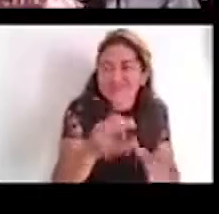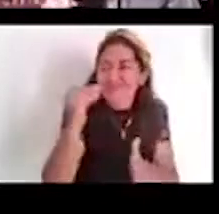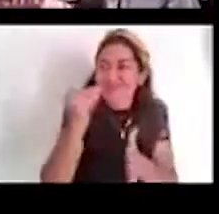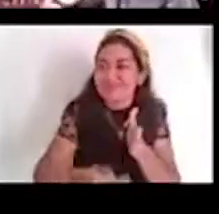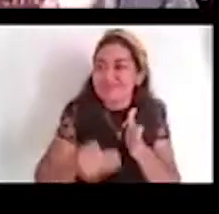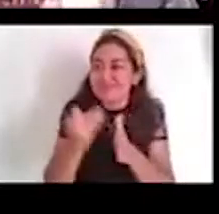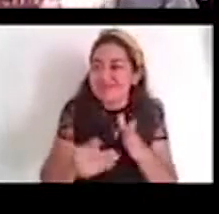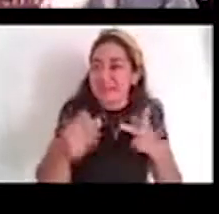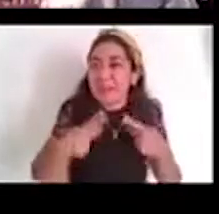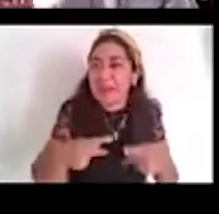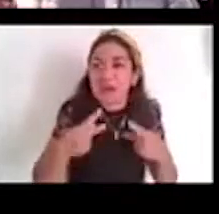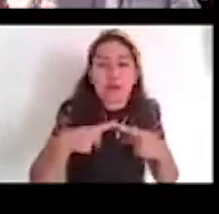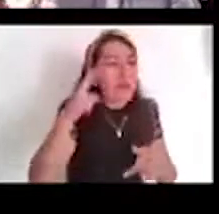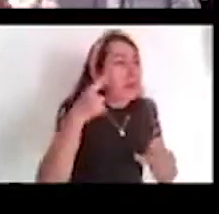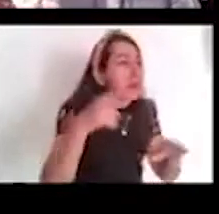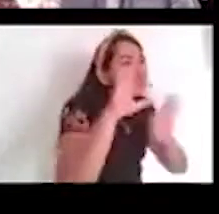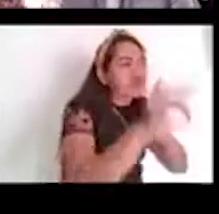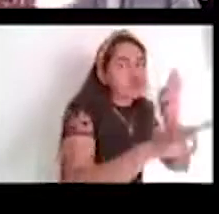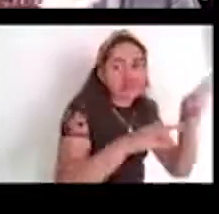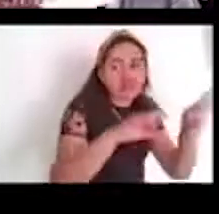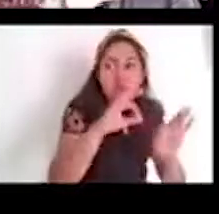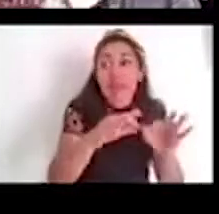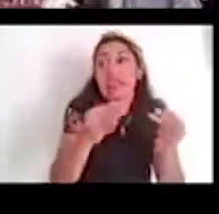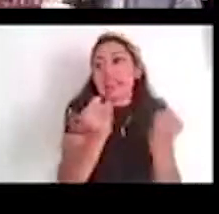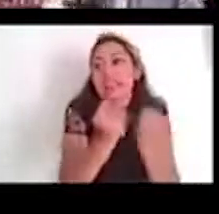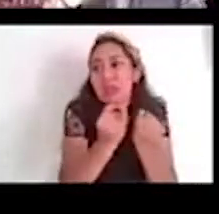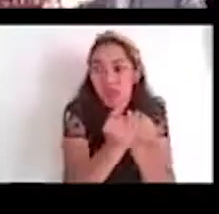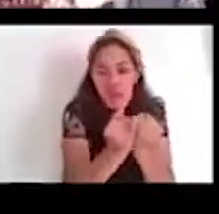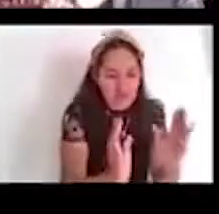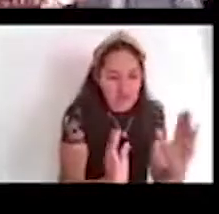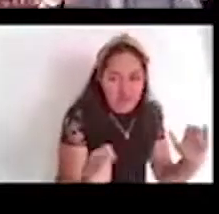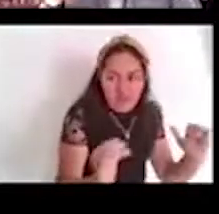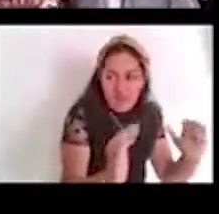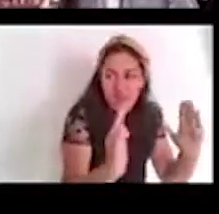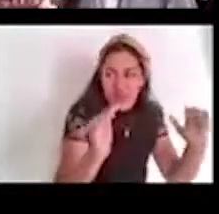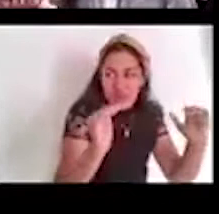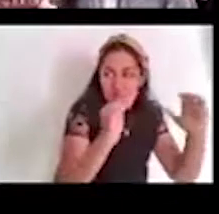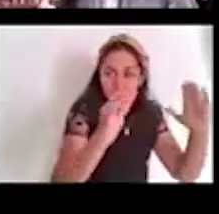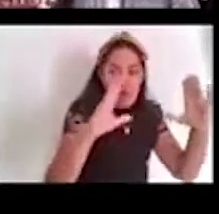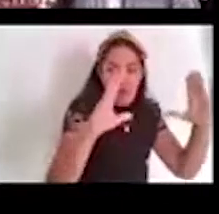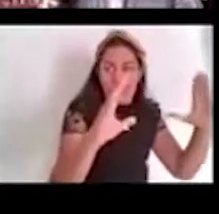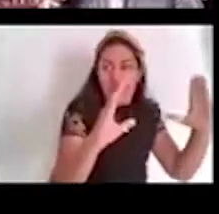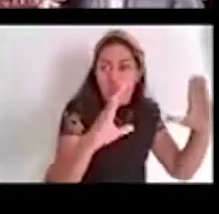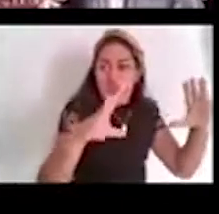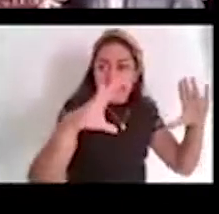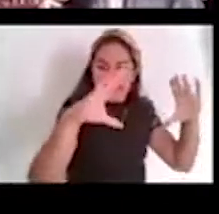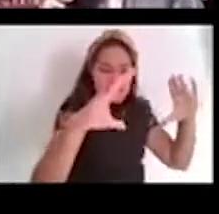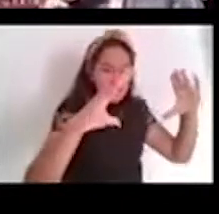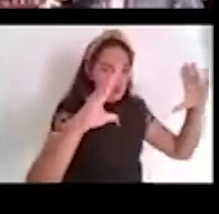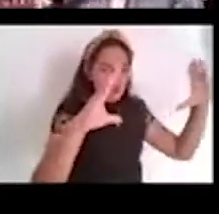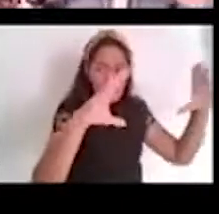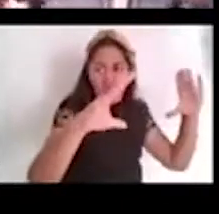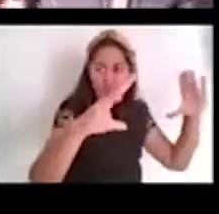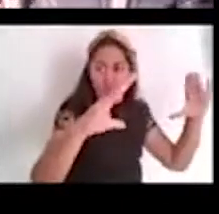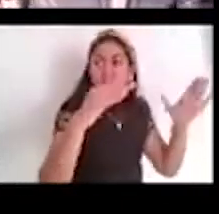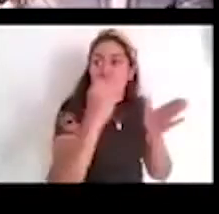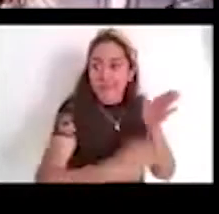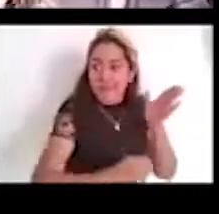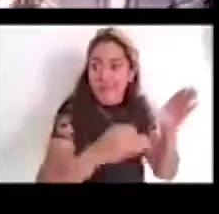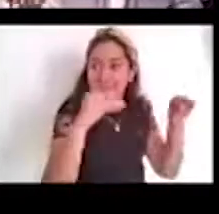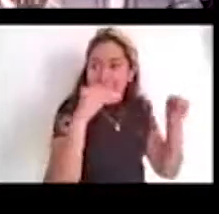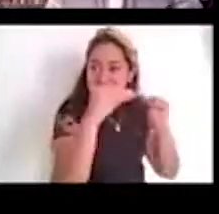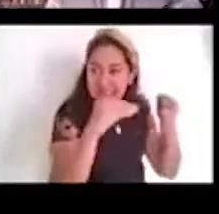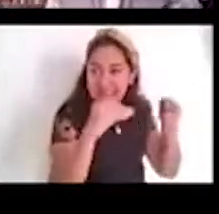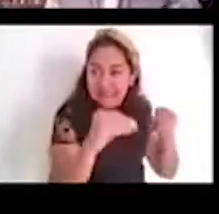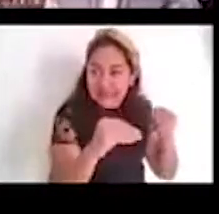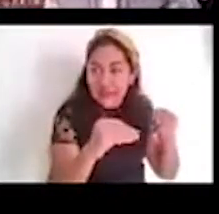la pirámide habrá ya tenido una suerte de forma monticular y no esta gran